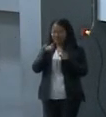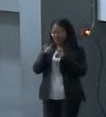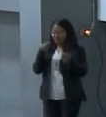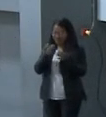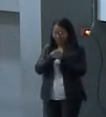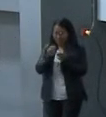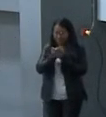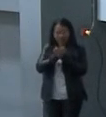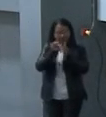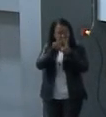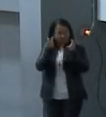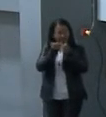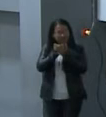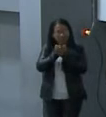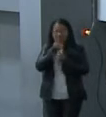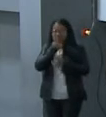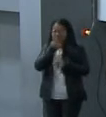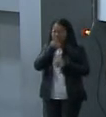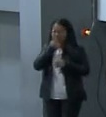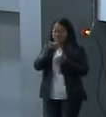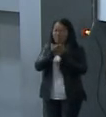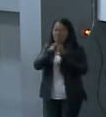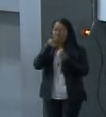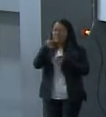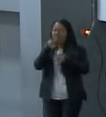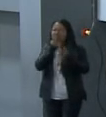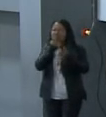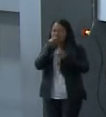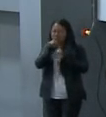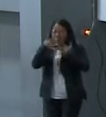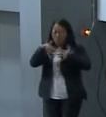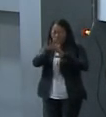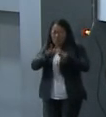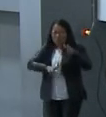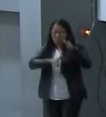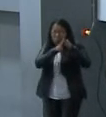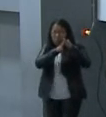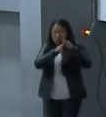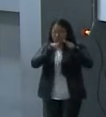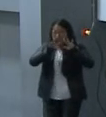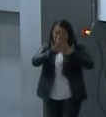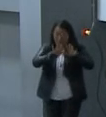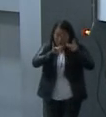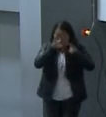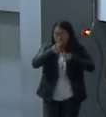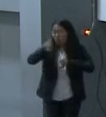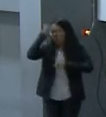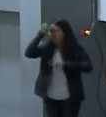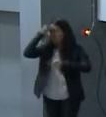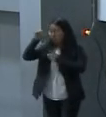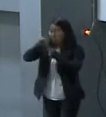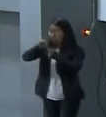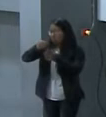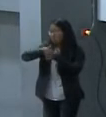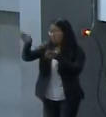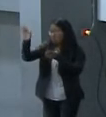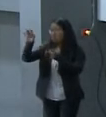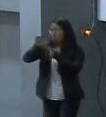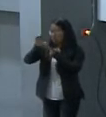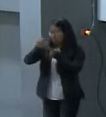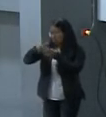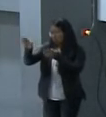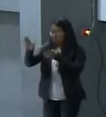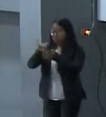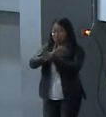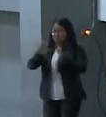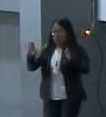artículo que no existía, que palabras más, palabras menos, dice, ante cualquier interrupción se suspenden, ¿sí?, los profesores ocasionales y catedráticos. ¿Sí? Creemos